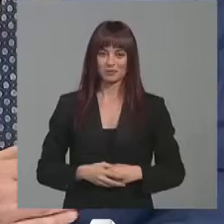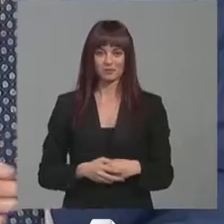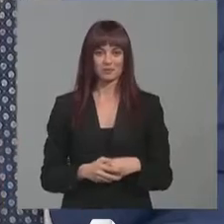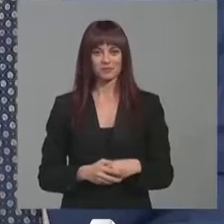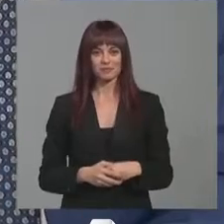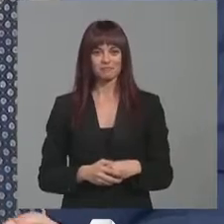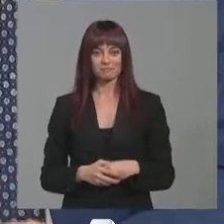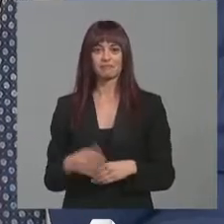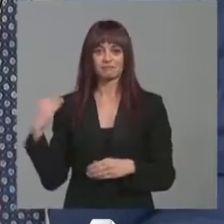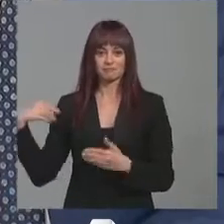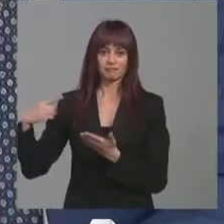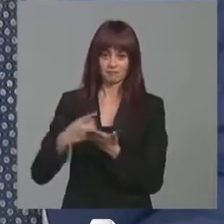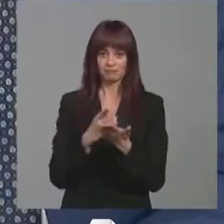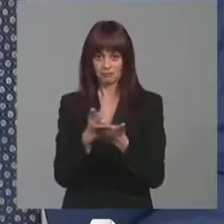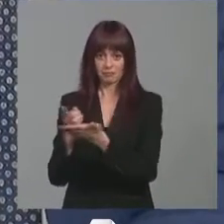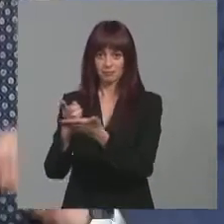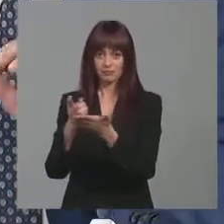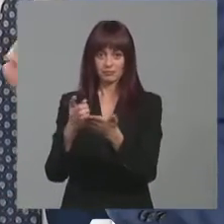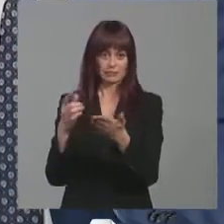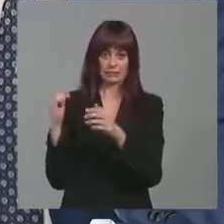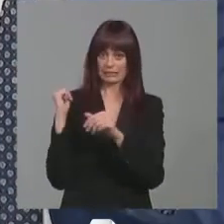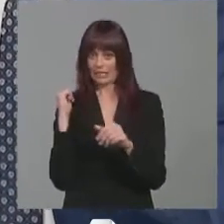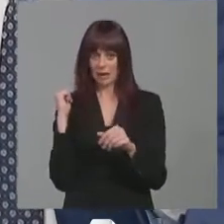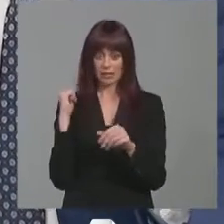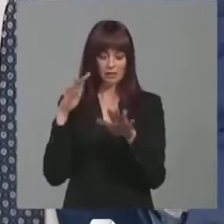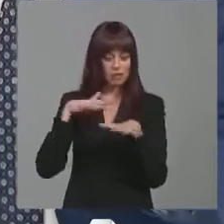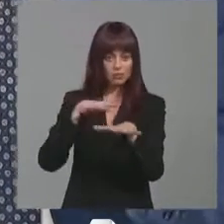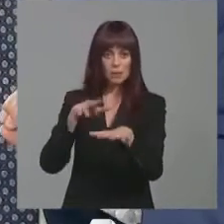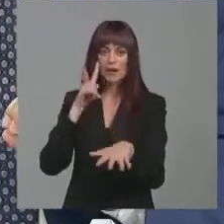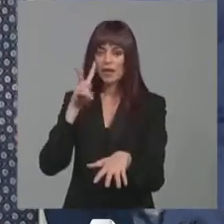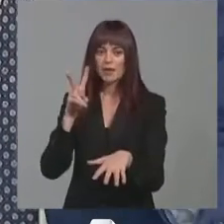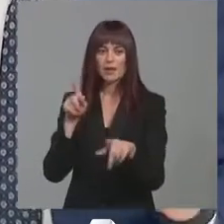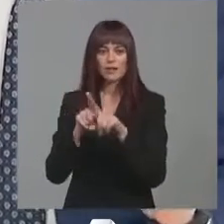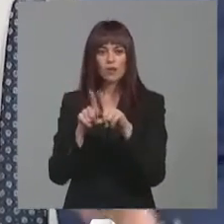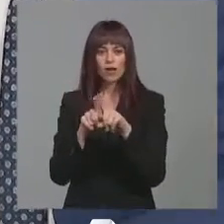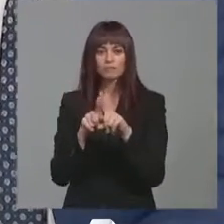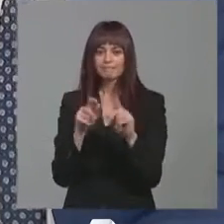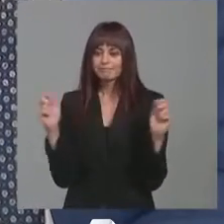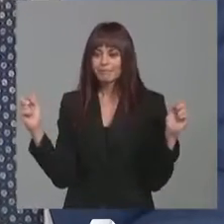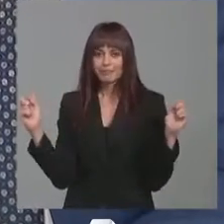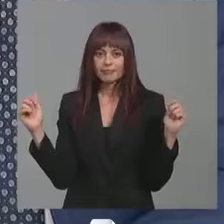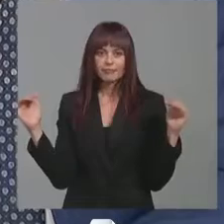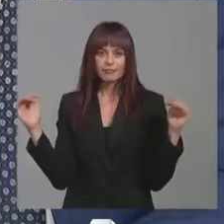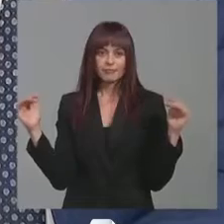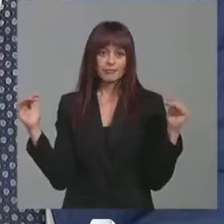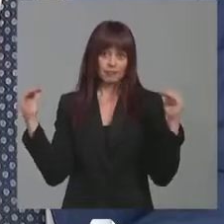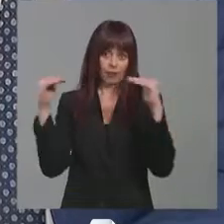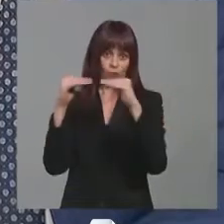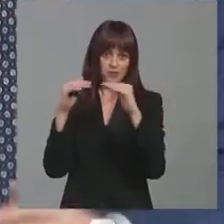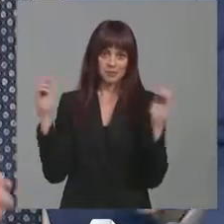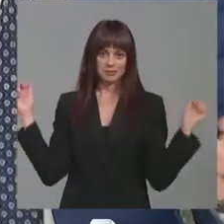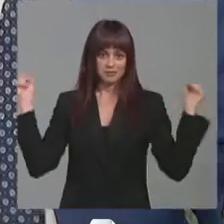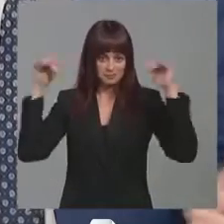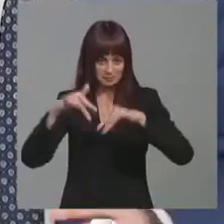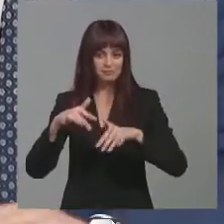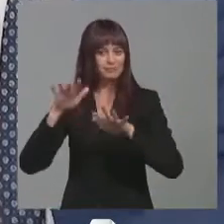pues todo el recorrido de la Semana Santa es absolutamente maravilloso para encontrar esos momentos esos rincones un encuentro Y por supuesto ese